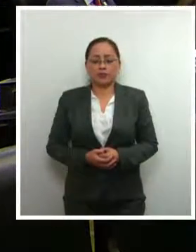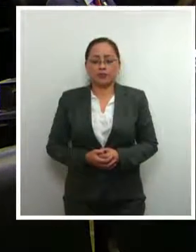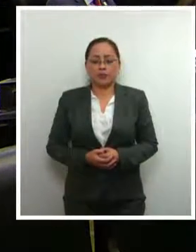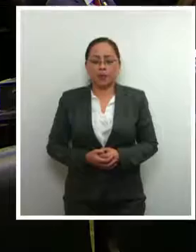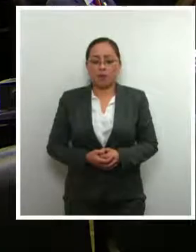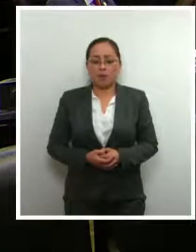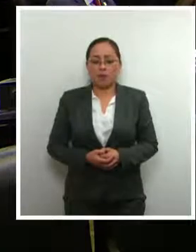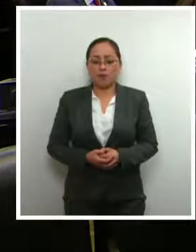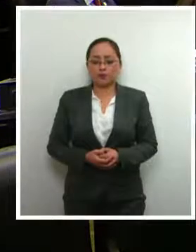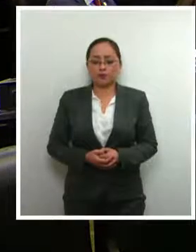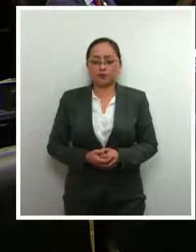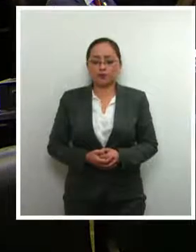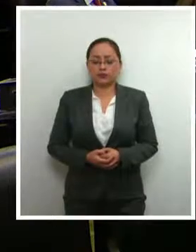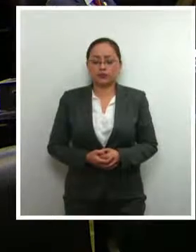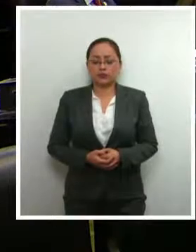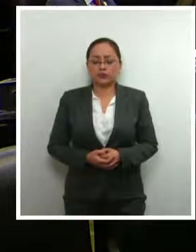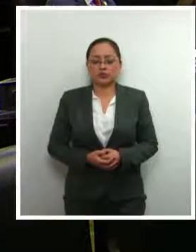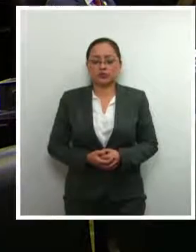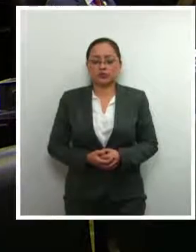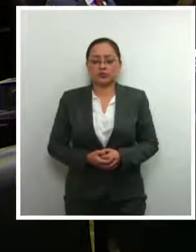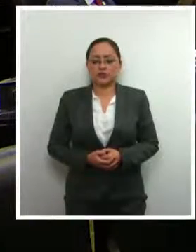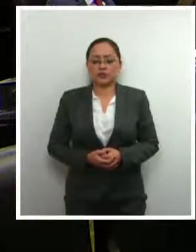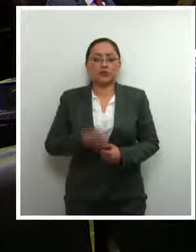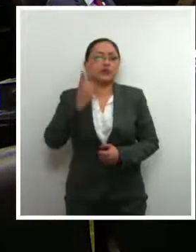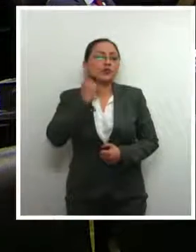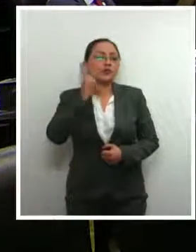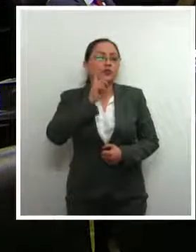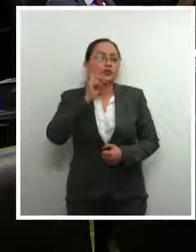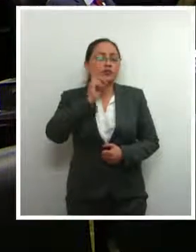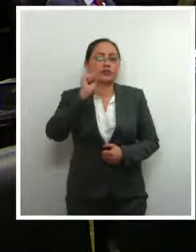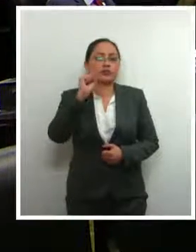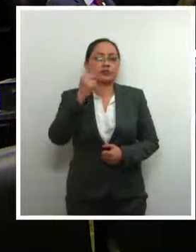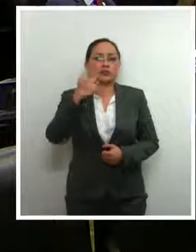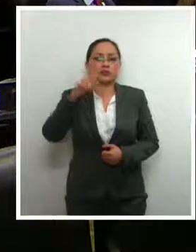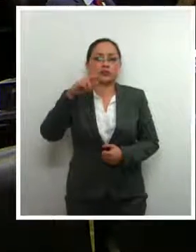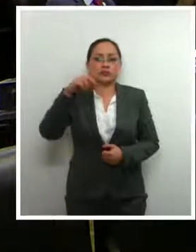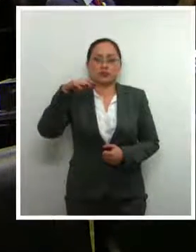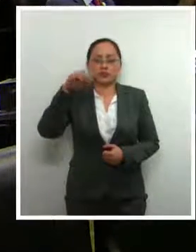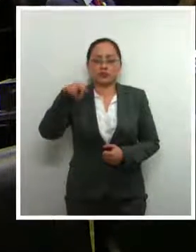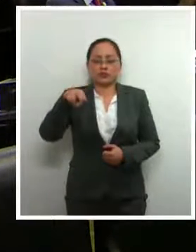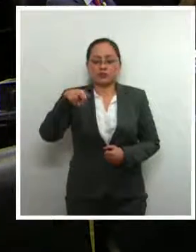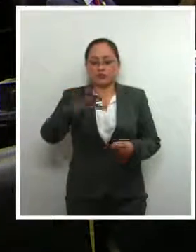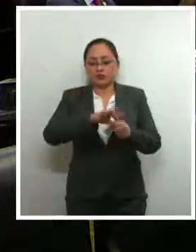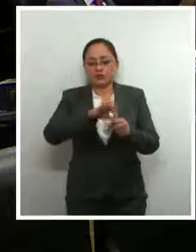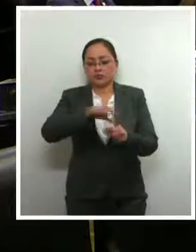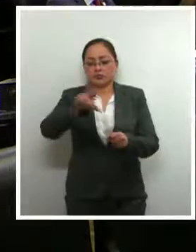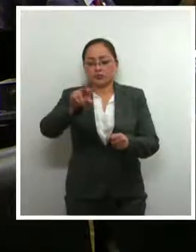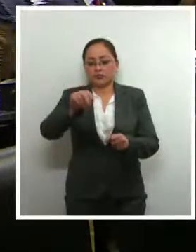Diputada Sherman, en contra.